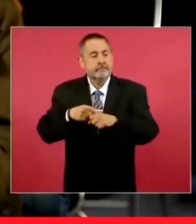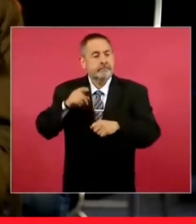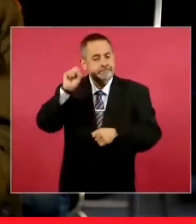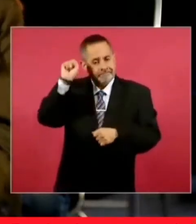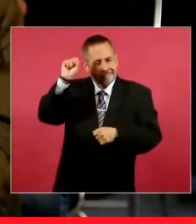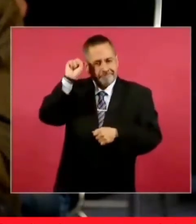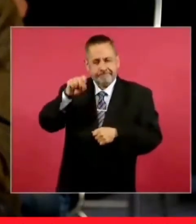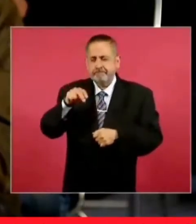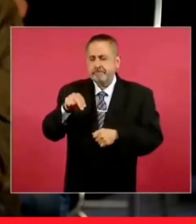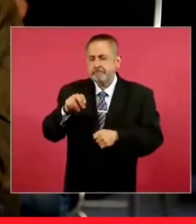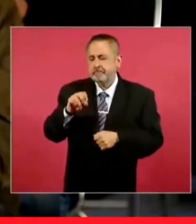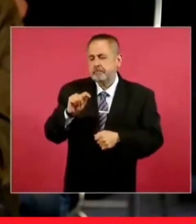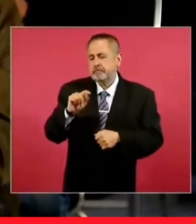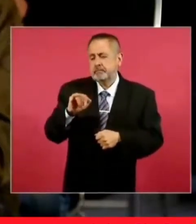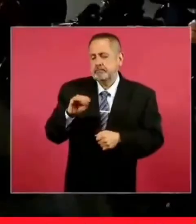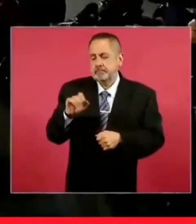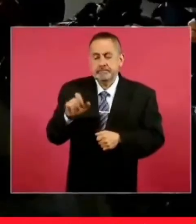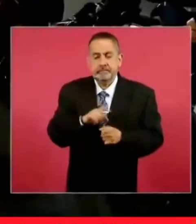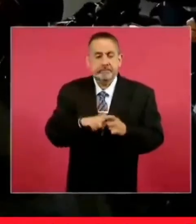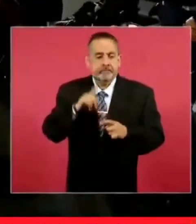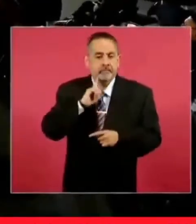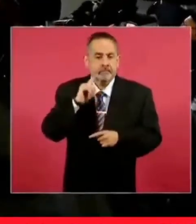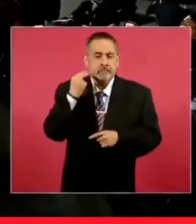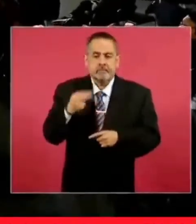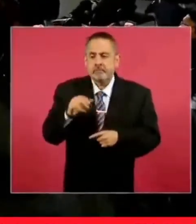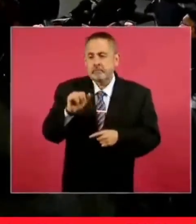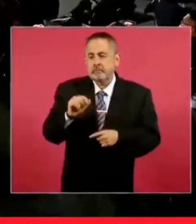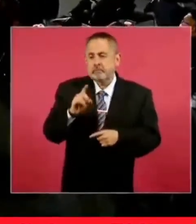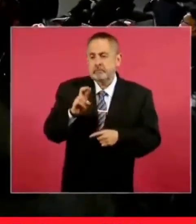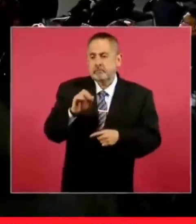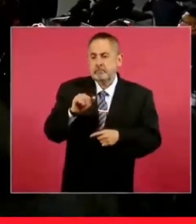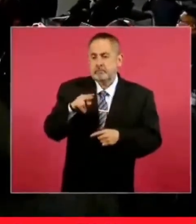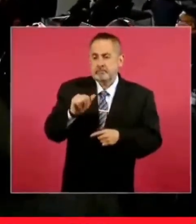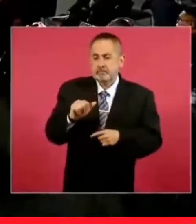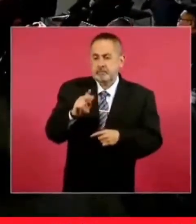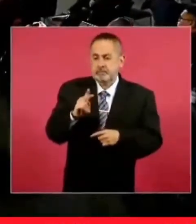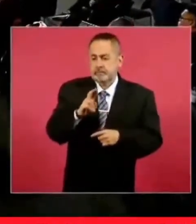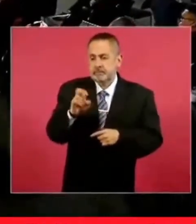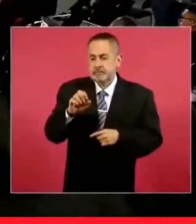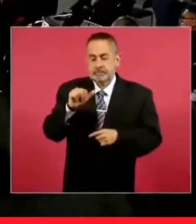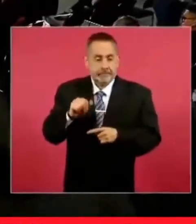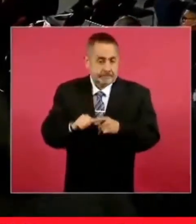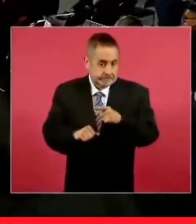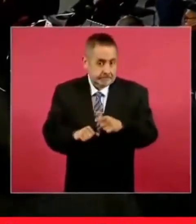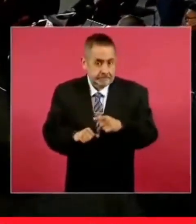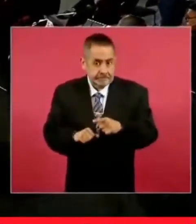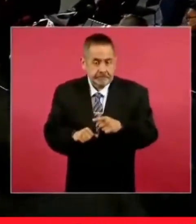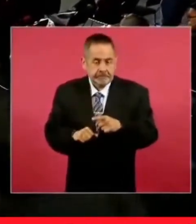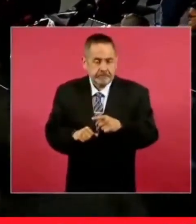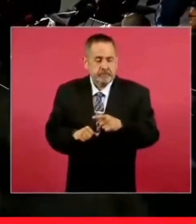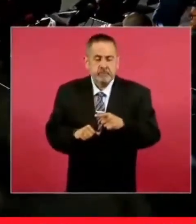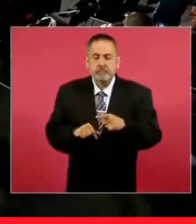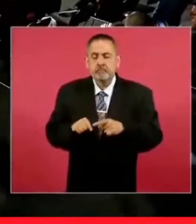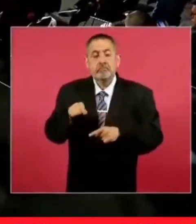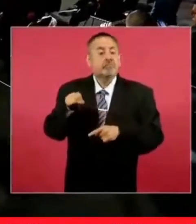Notimex, Adriana Urrea. Ella dice que lo señalado por San